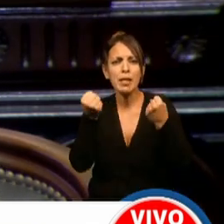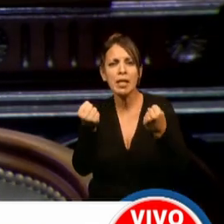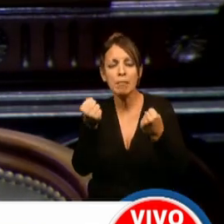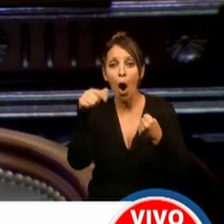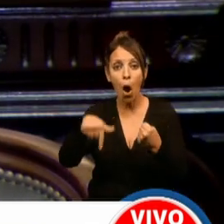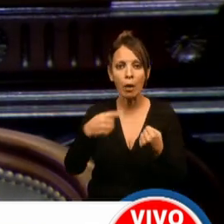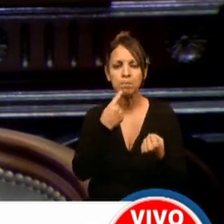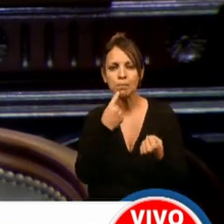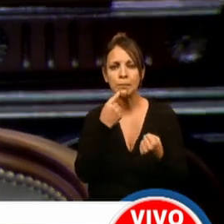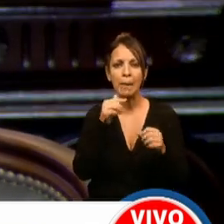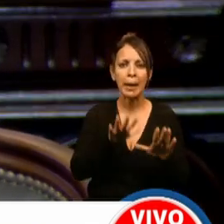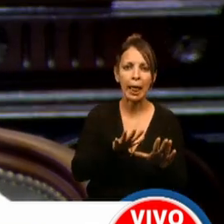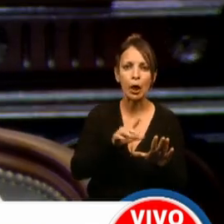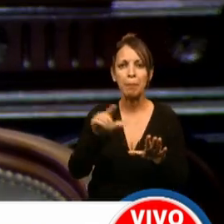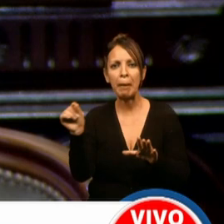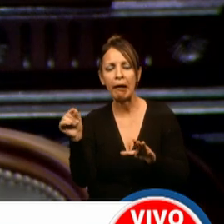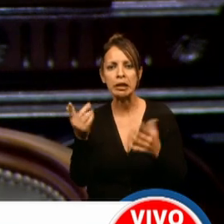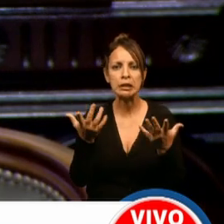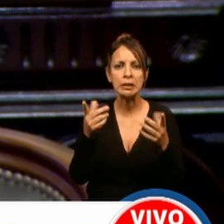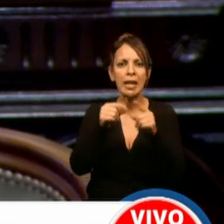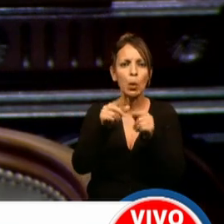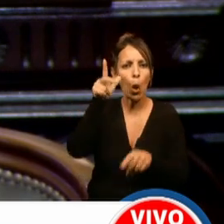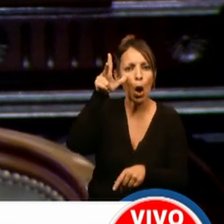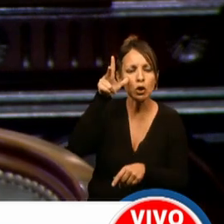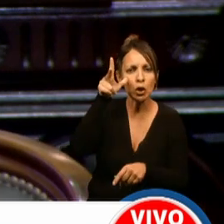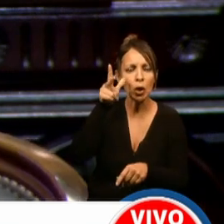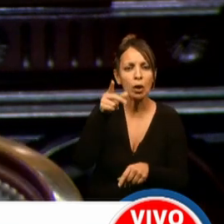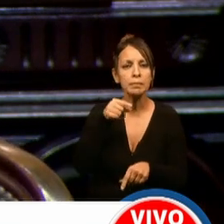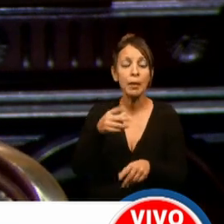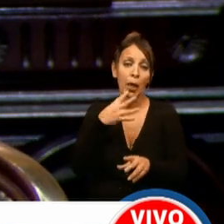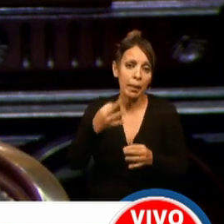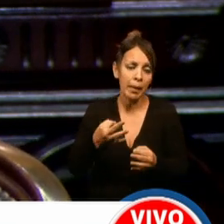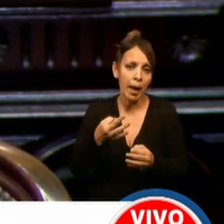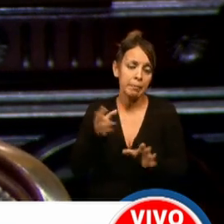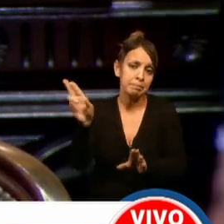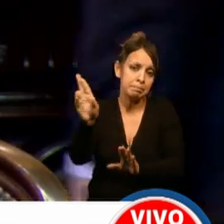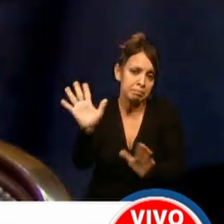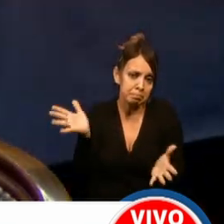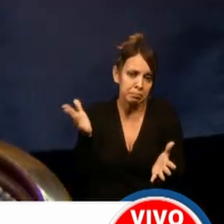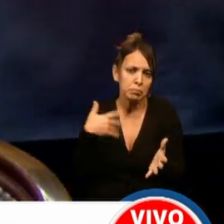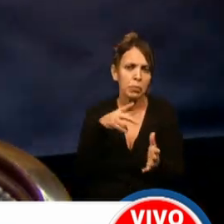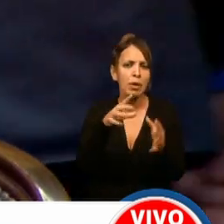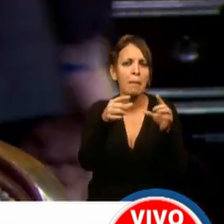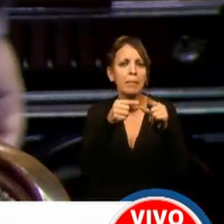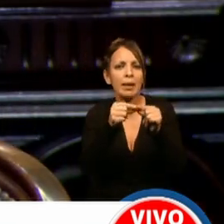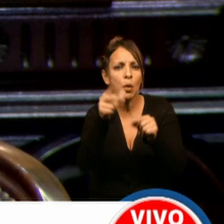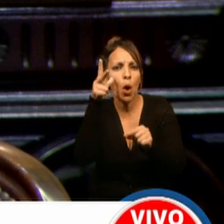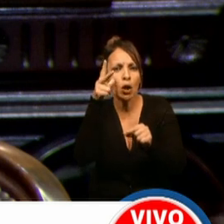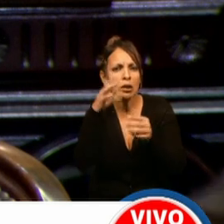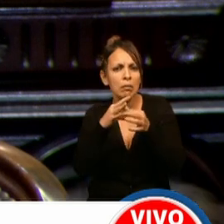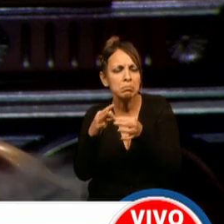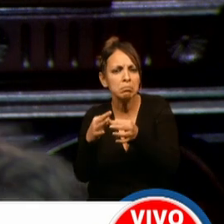que hoy estén dudando por un artículo 8 que permítame señor presidente vincular a un correo electrónico